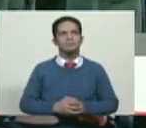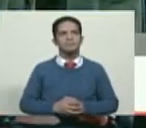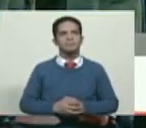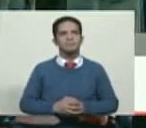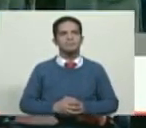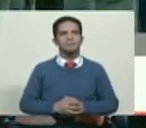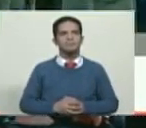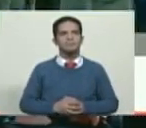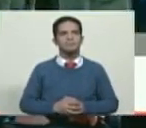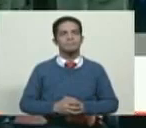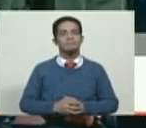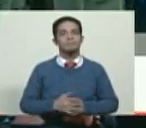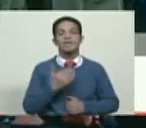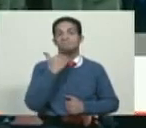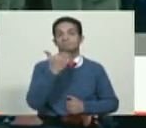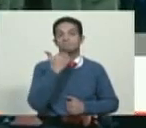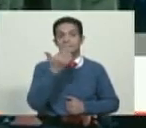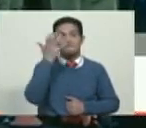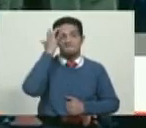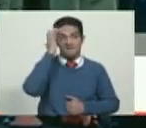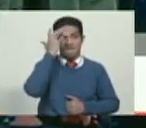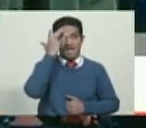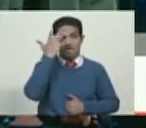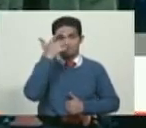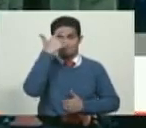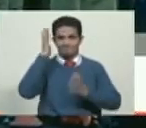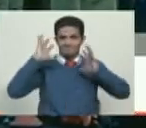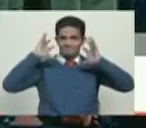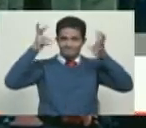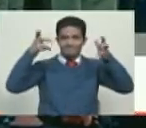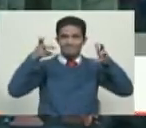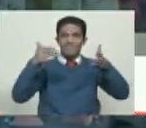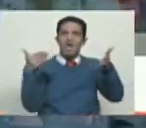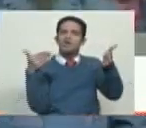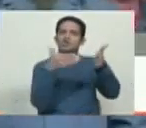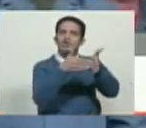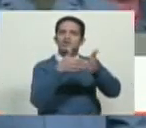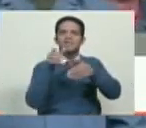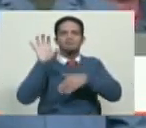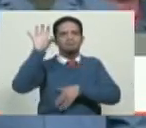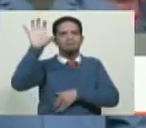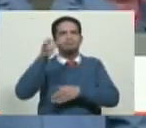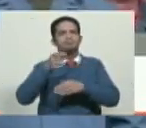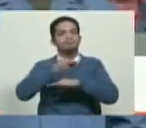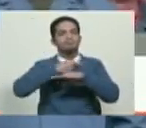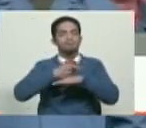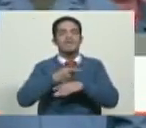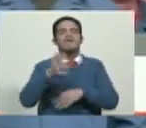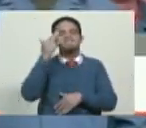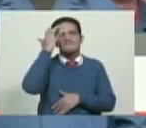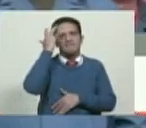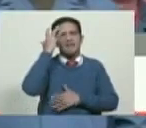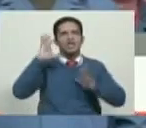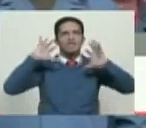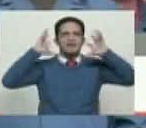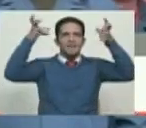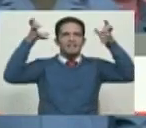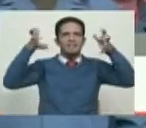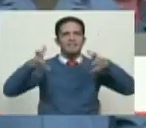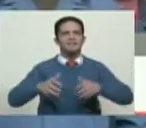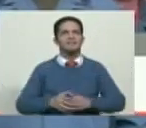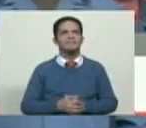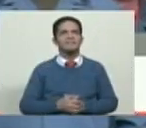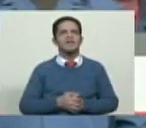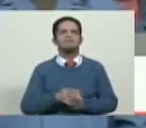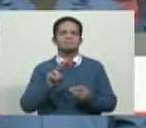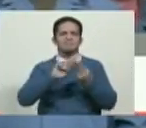Y viene febrero rebelde antiimperialista, así lo califico desde ya. Va a ser un febrero rebelde antiimperialista. De